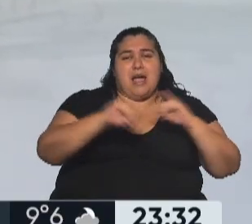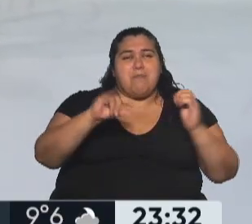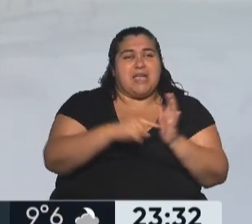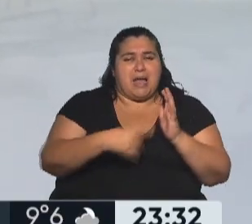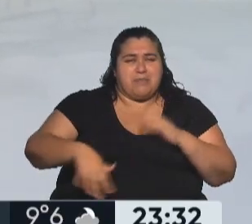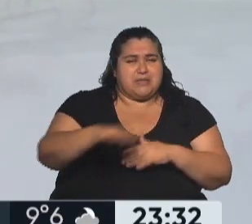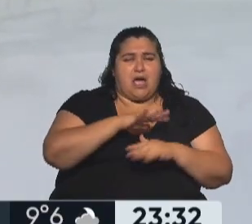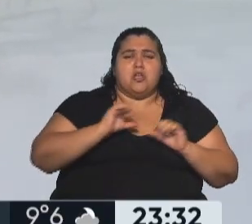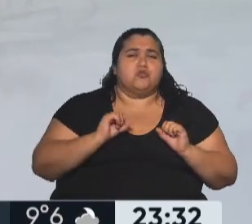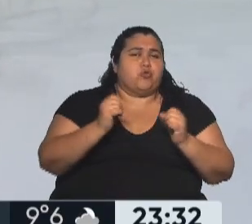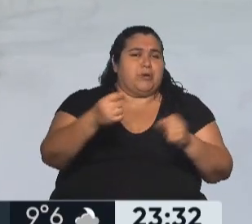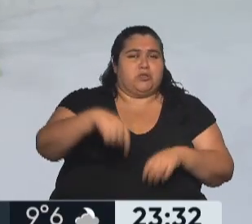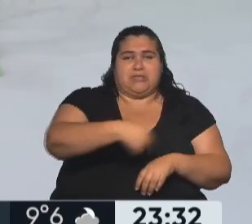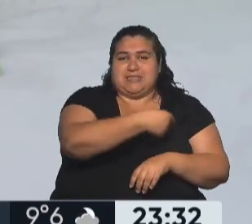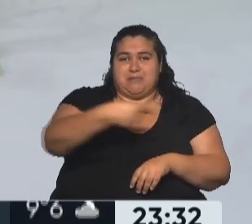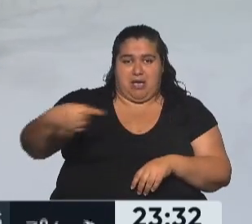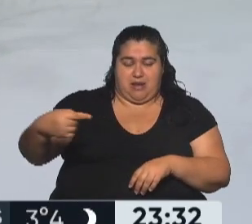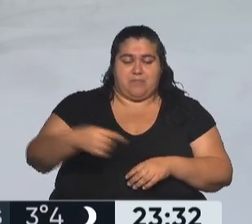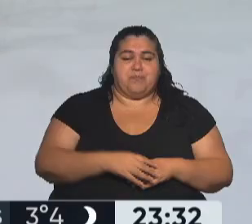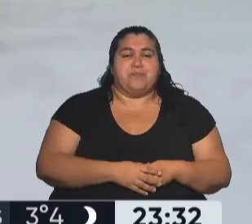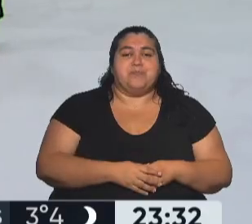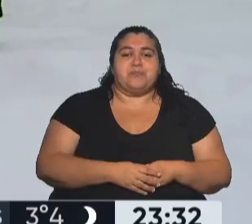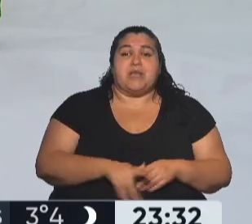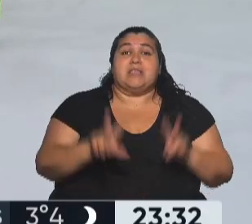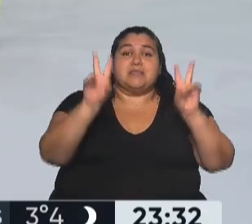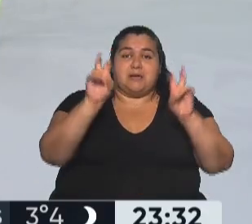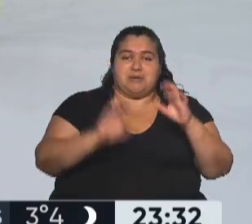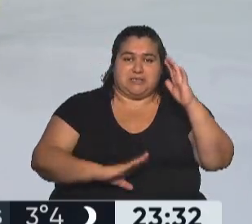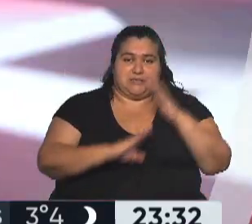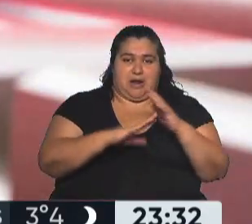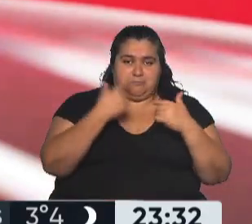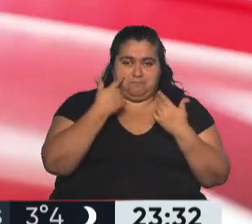Todo suspendido por esta semana. Vamos al tema central.